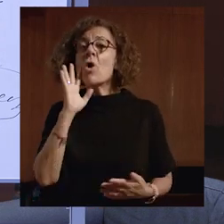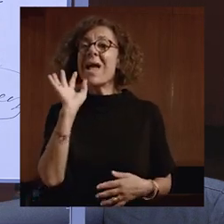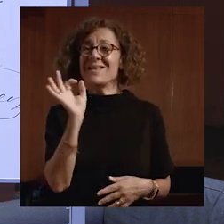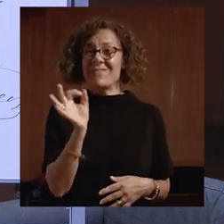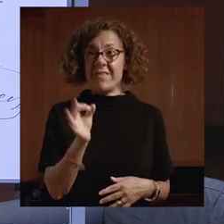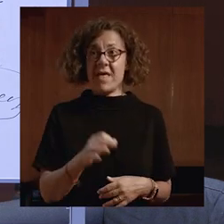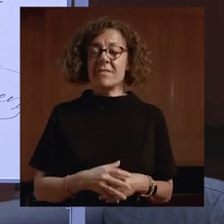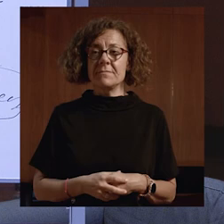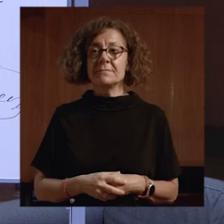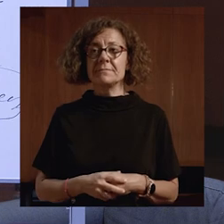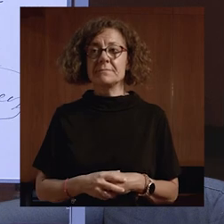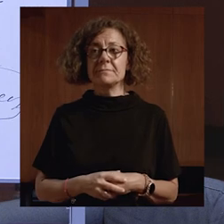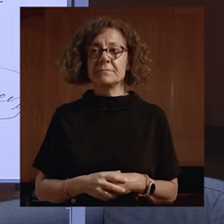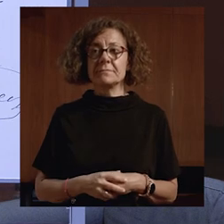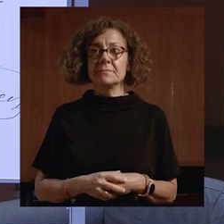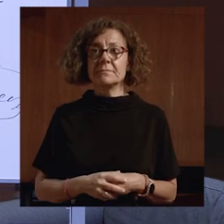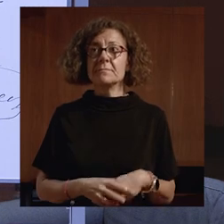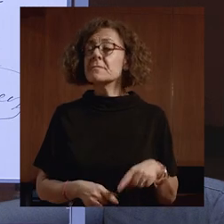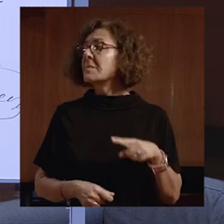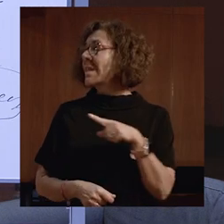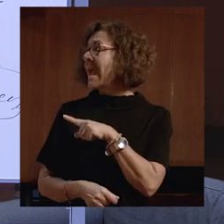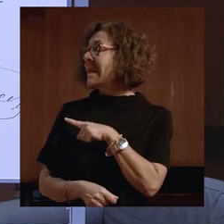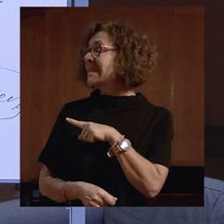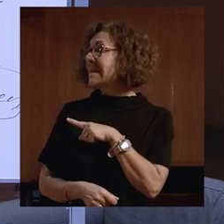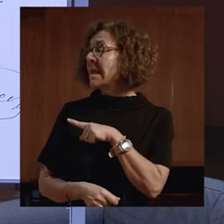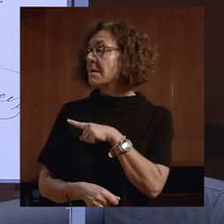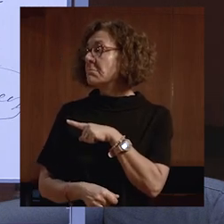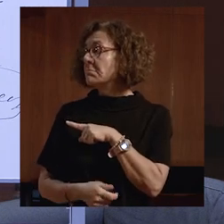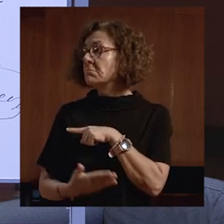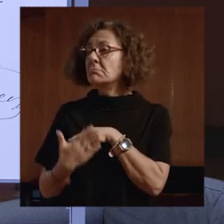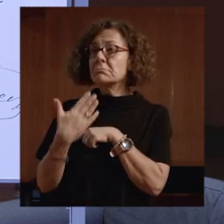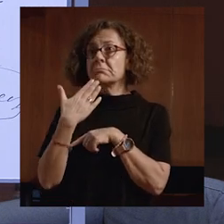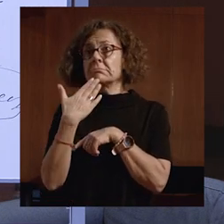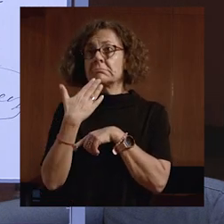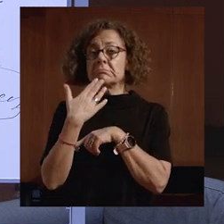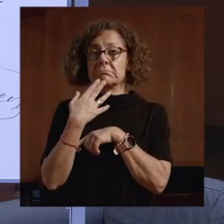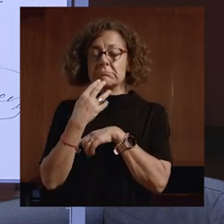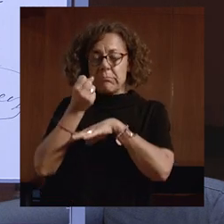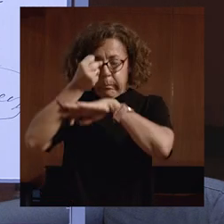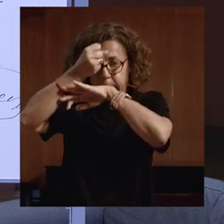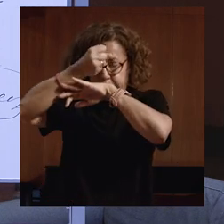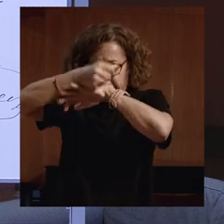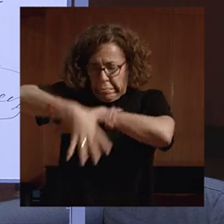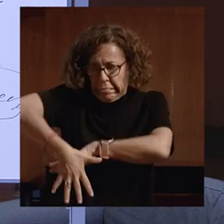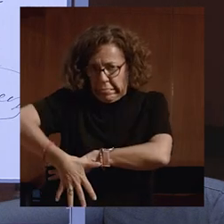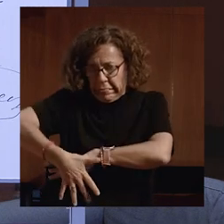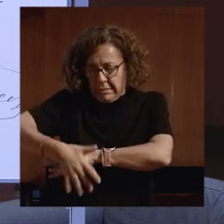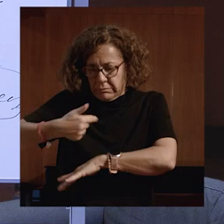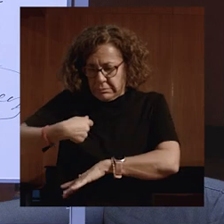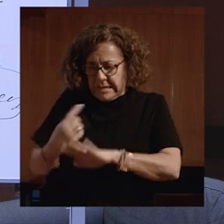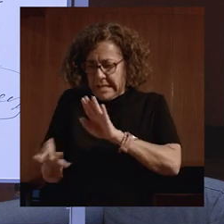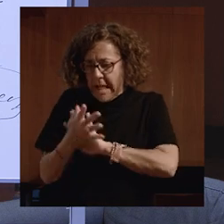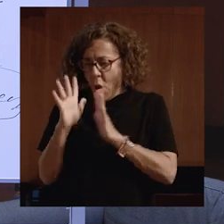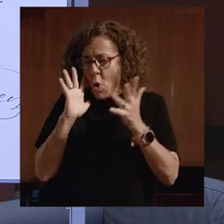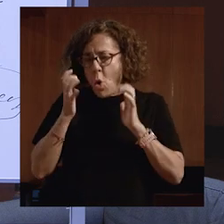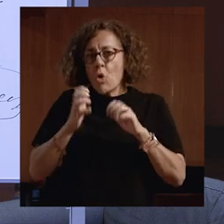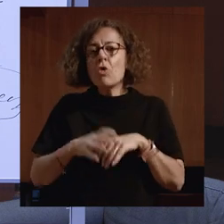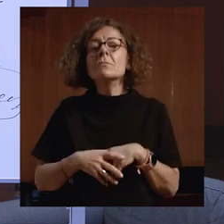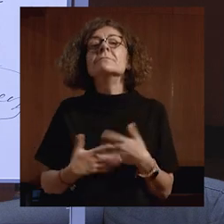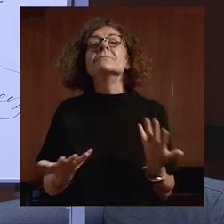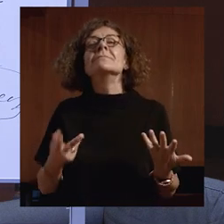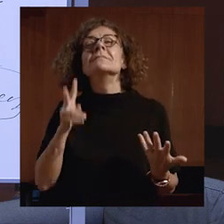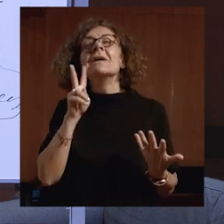que esta especie de escupidera de un loco hace ver